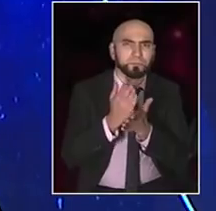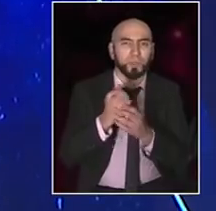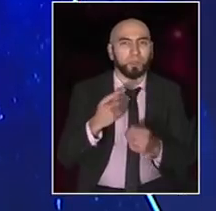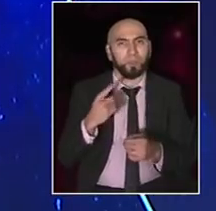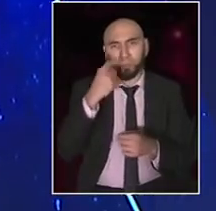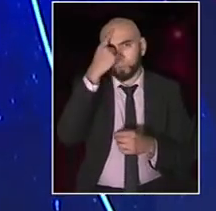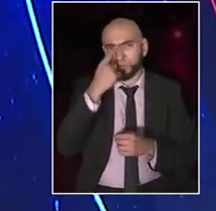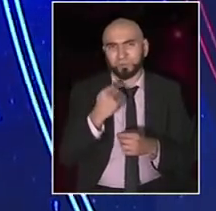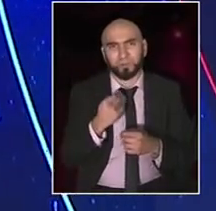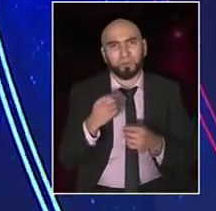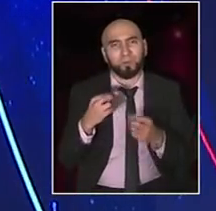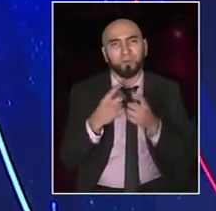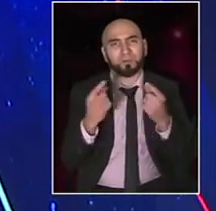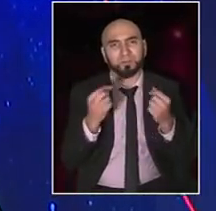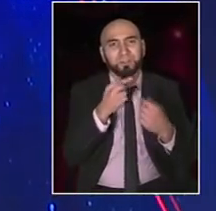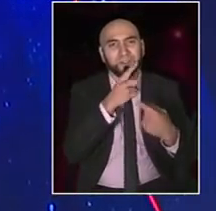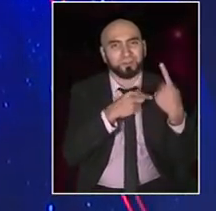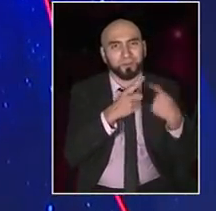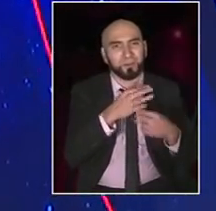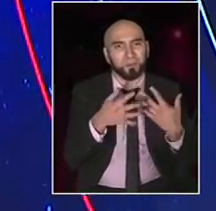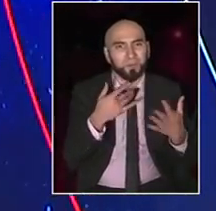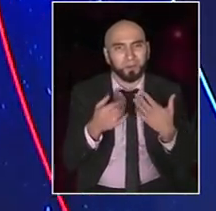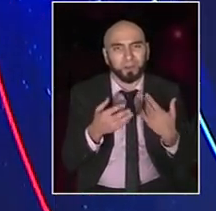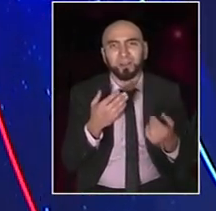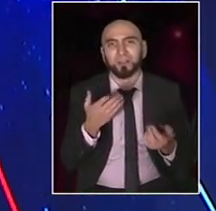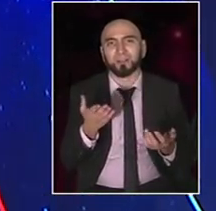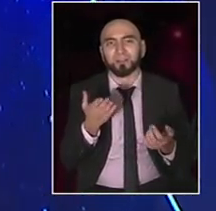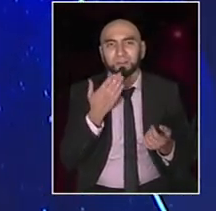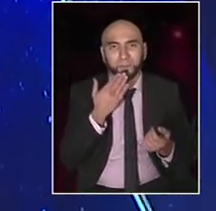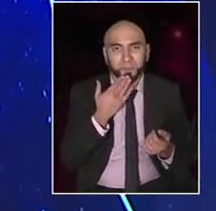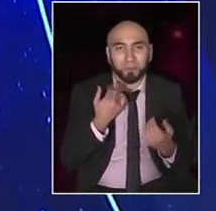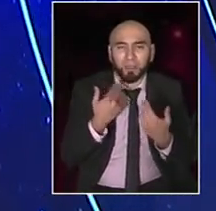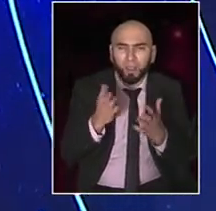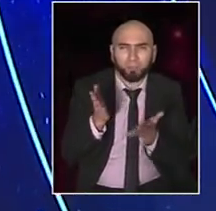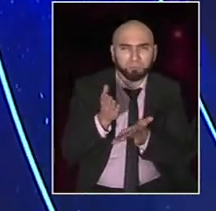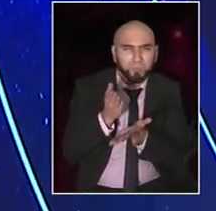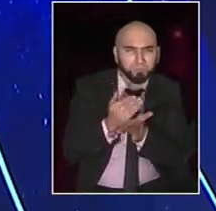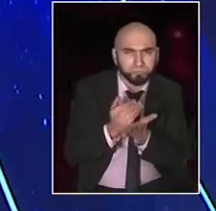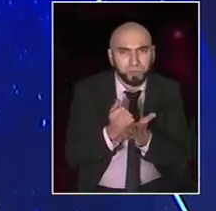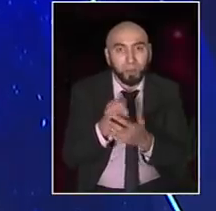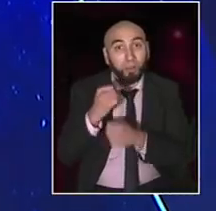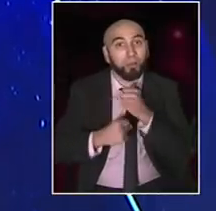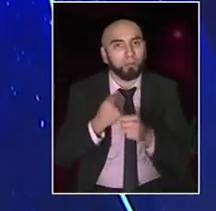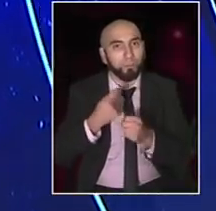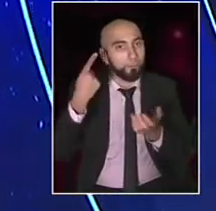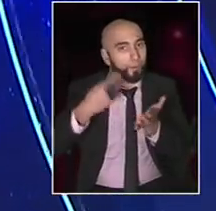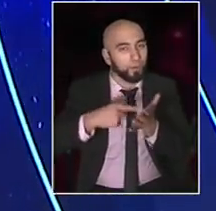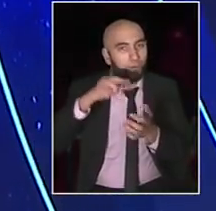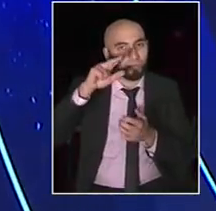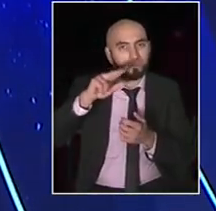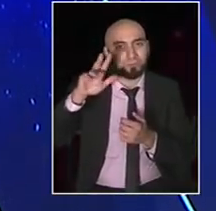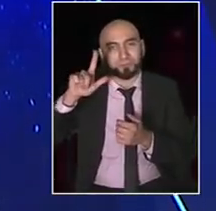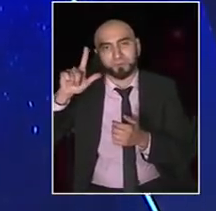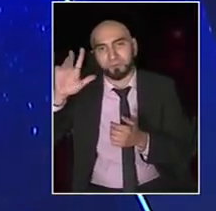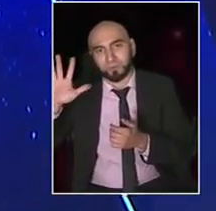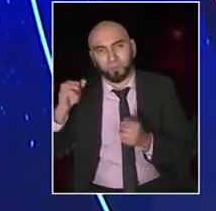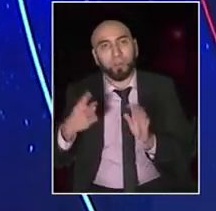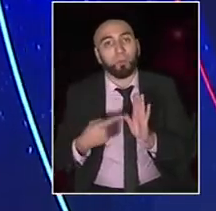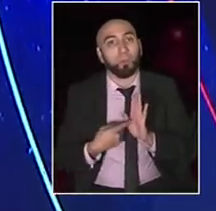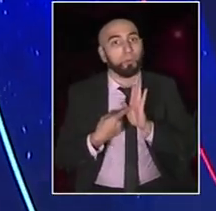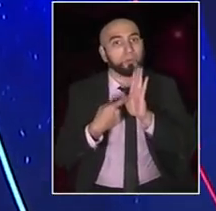Historia Natural, el Observatorio Astronómico Nacional, u organizando ya en 1875 la Exposición Internacional